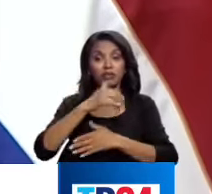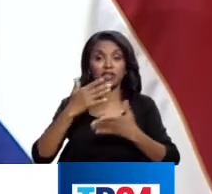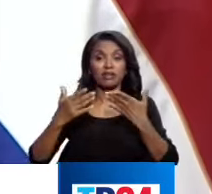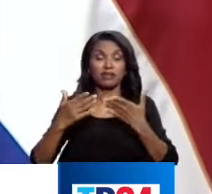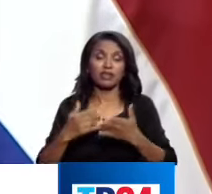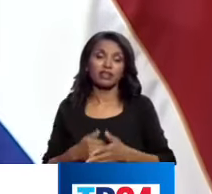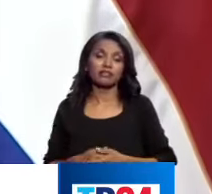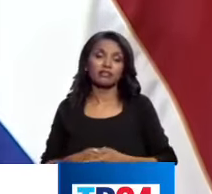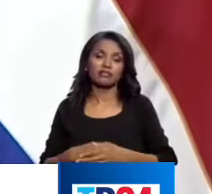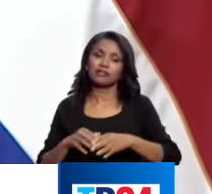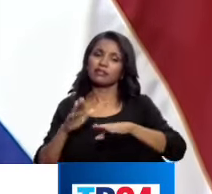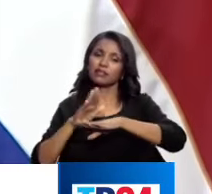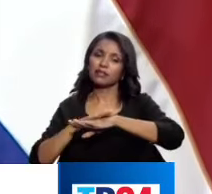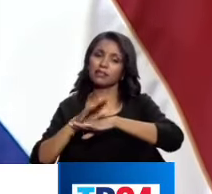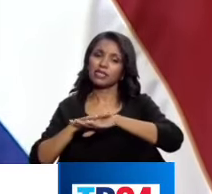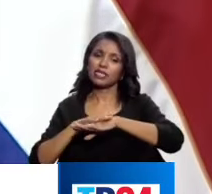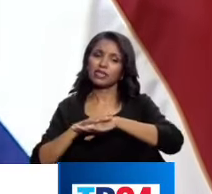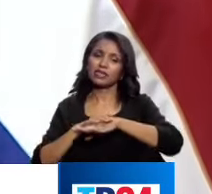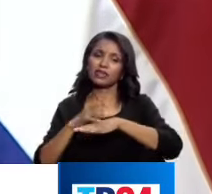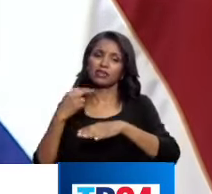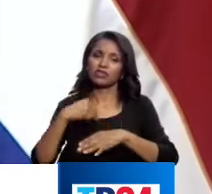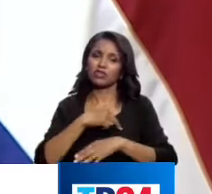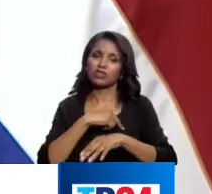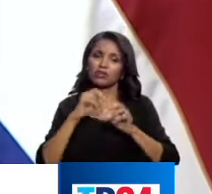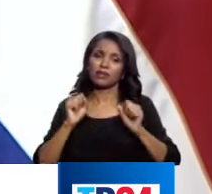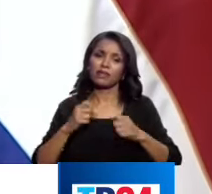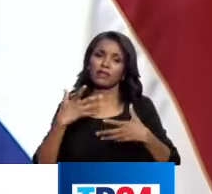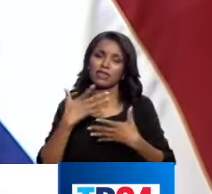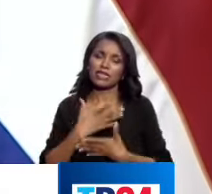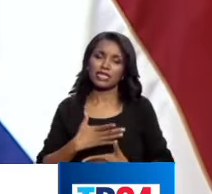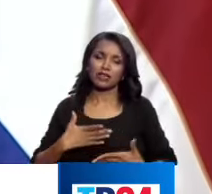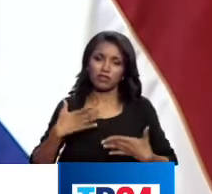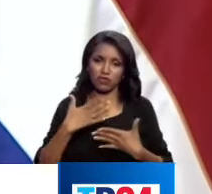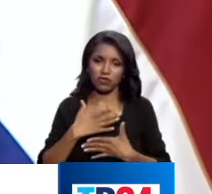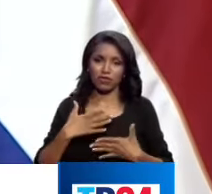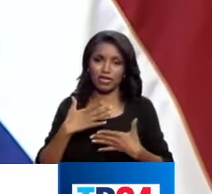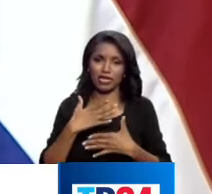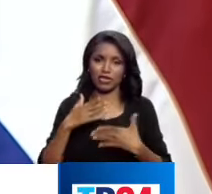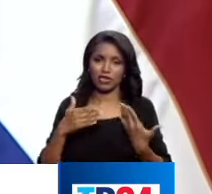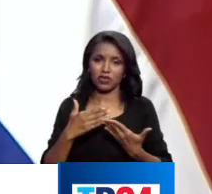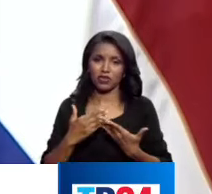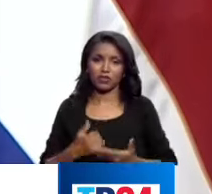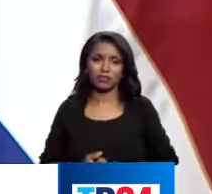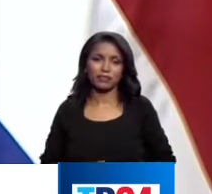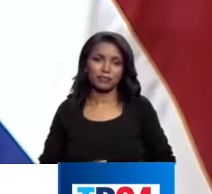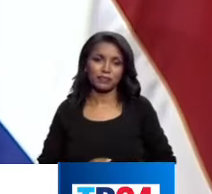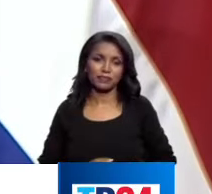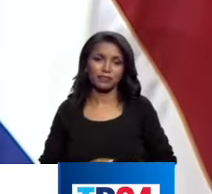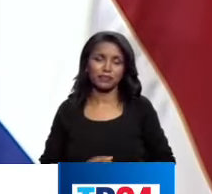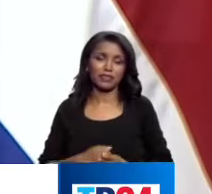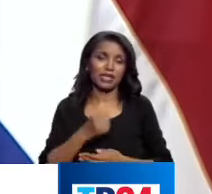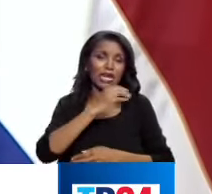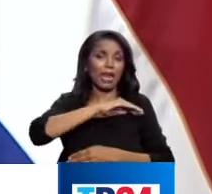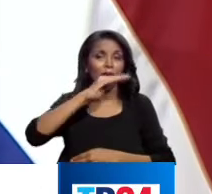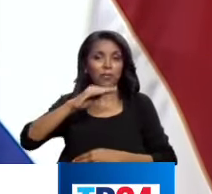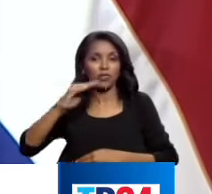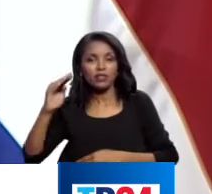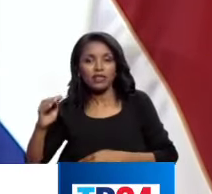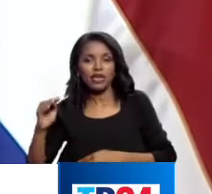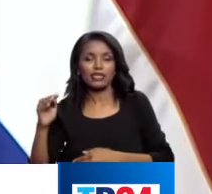pueda permitir que nosotros podamos disfrutar de nuestra campiña, de nuestras montañas,